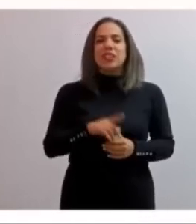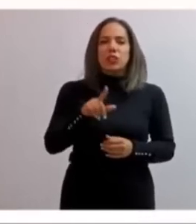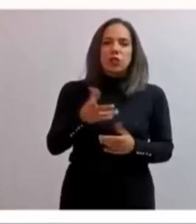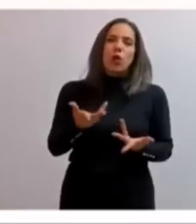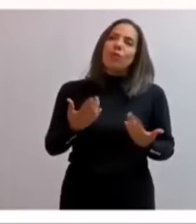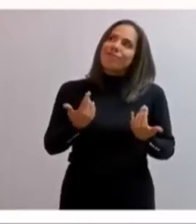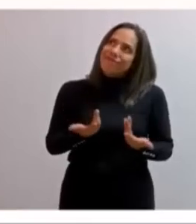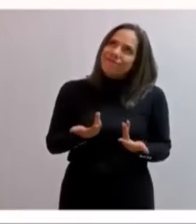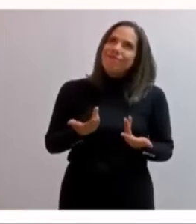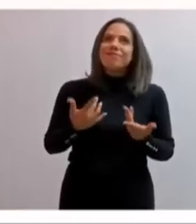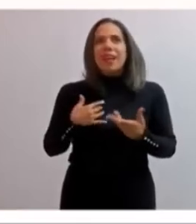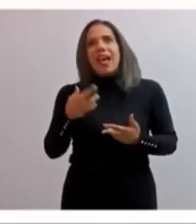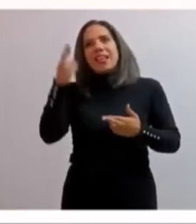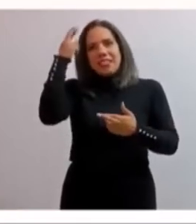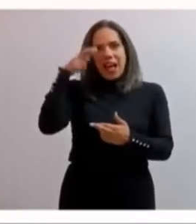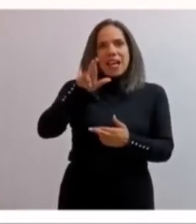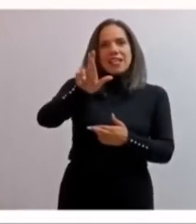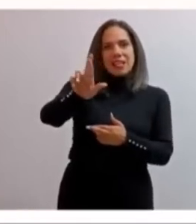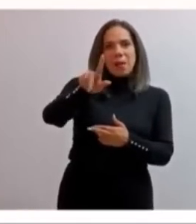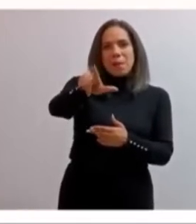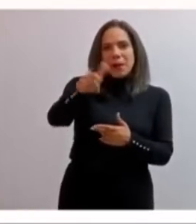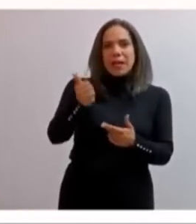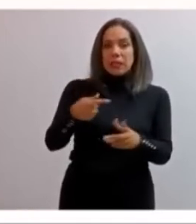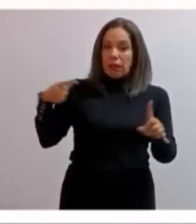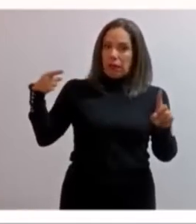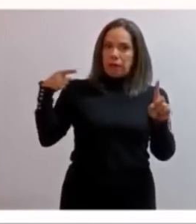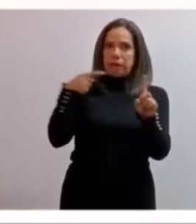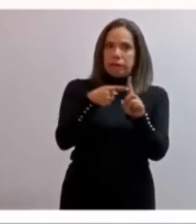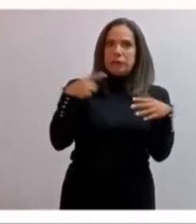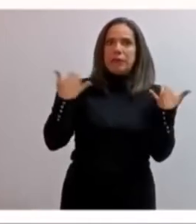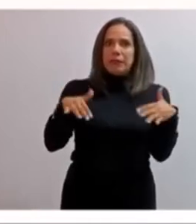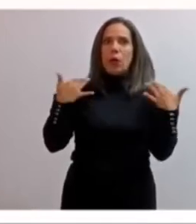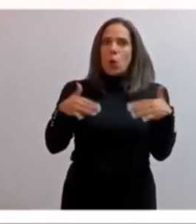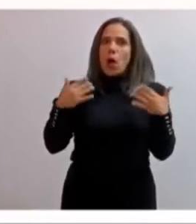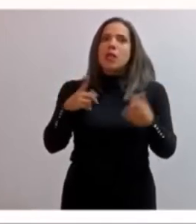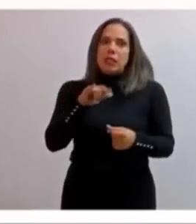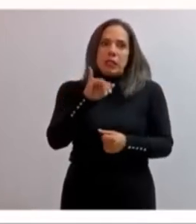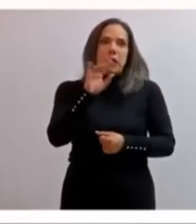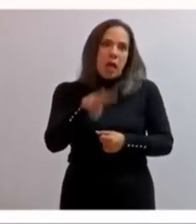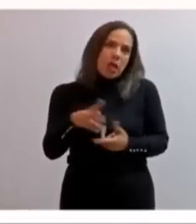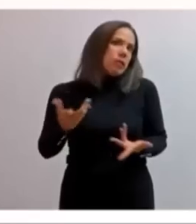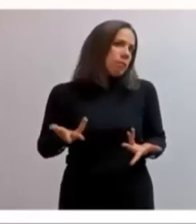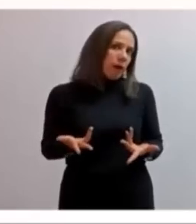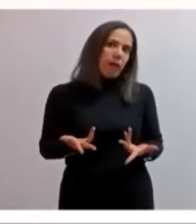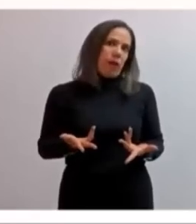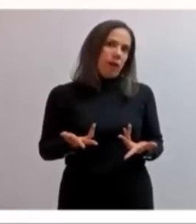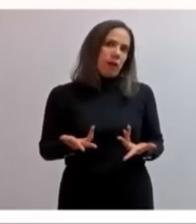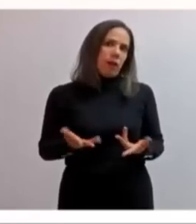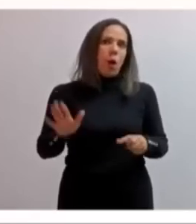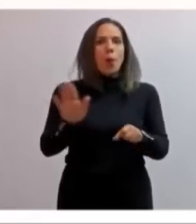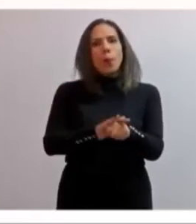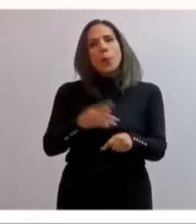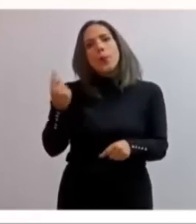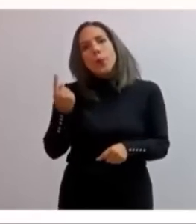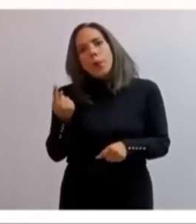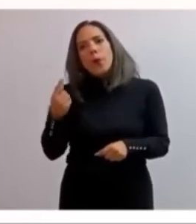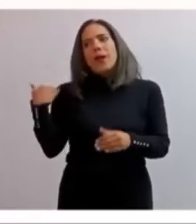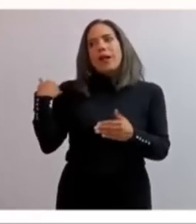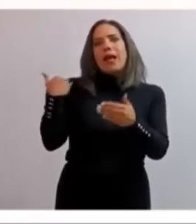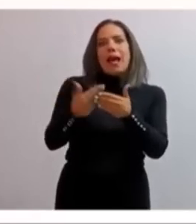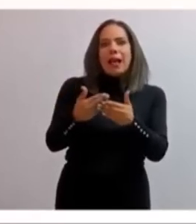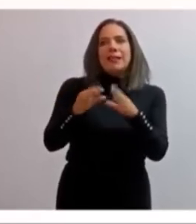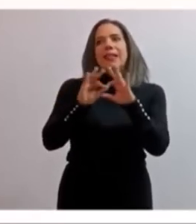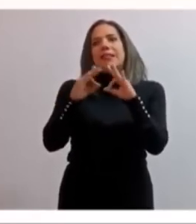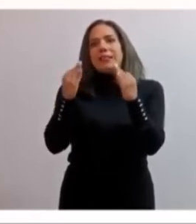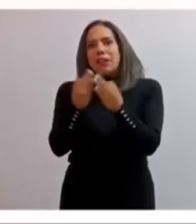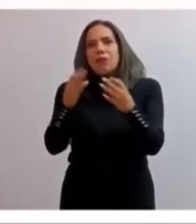manera, nos representa un reto a la mayoría de nosotros porque nuestra formación, querámoslo